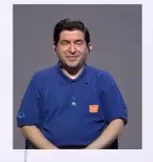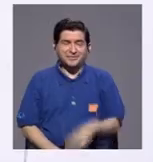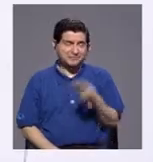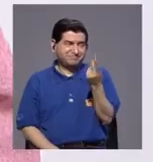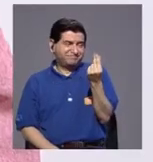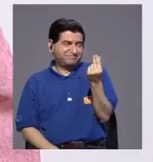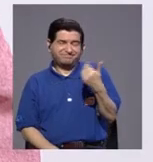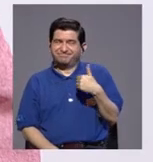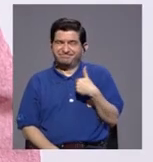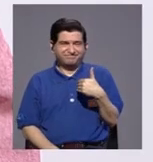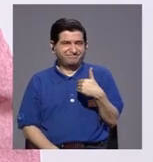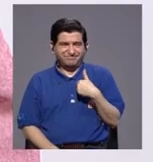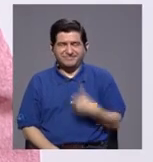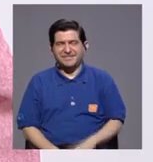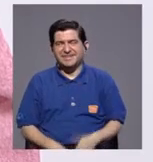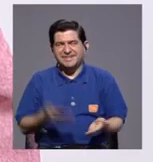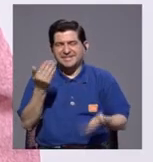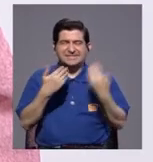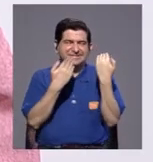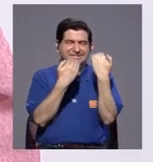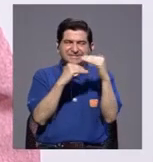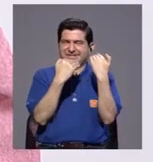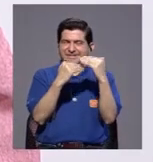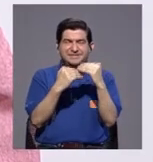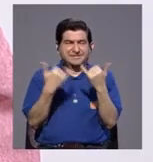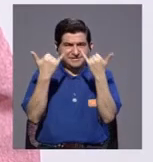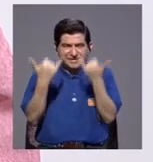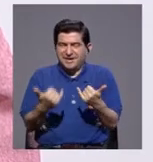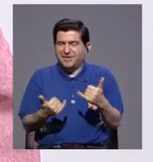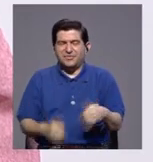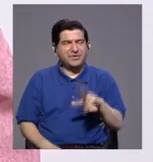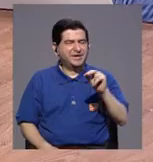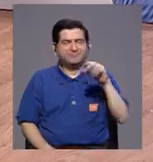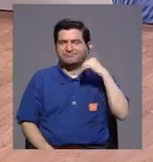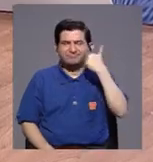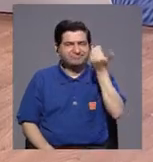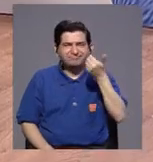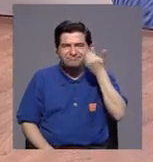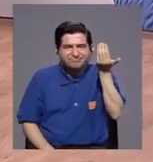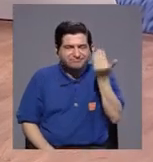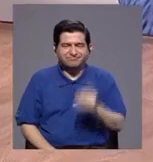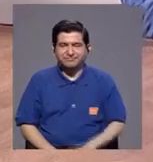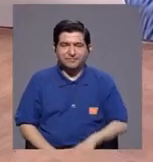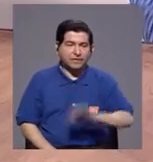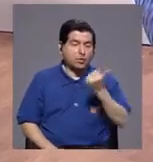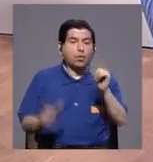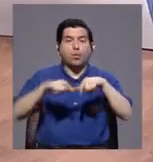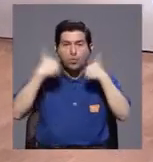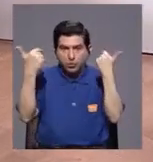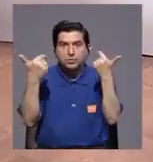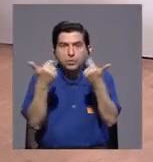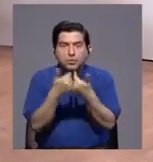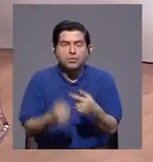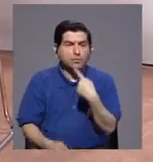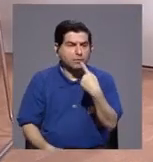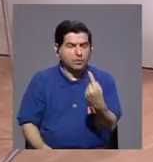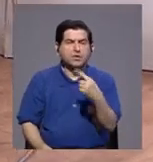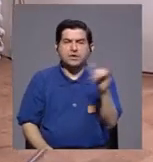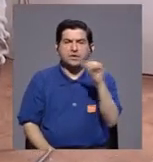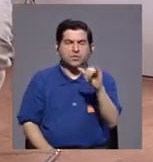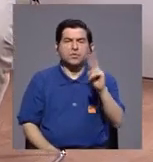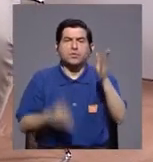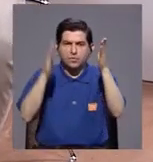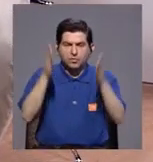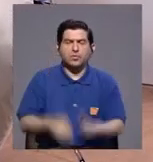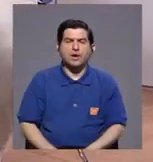que tenemos que son un poco limitados no no ha sido tan fácil y bueno y con el otro sector que mencionaba también el